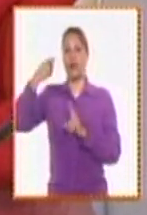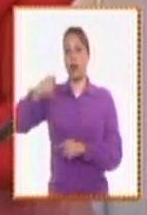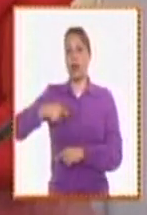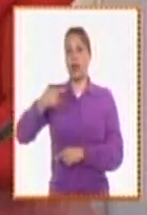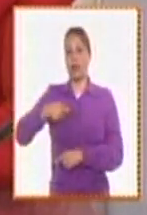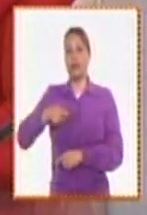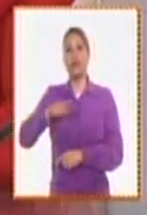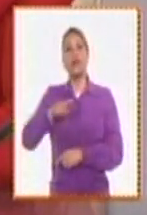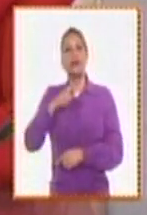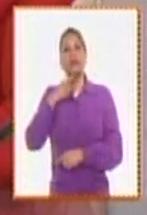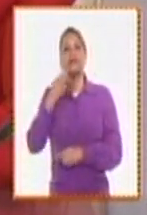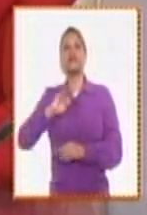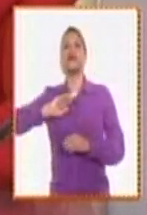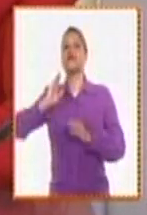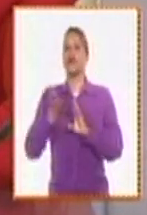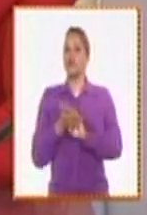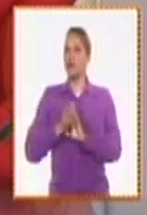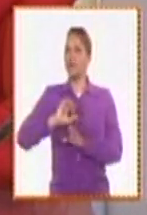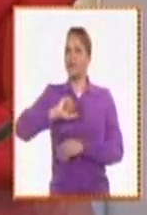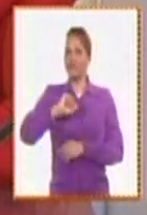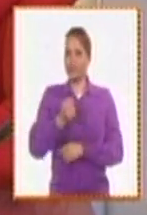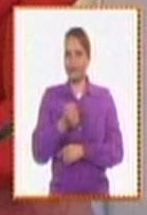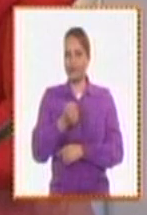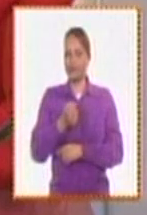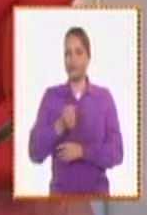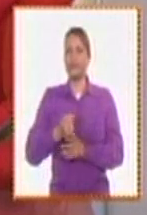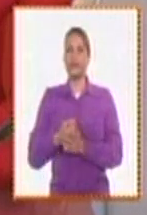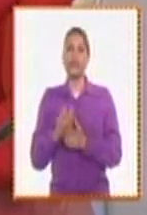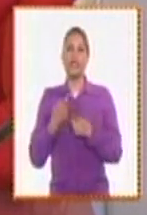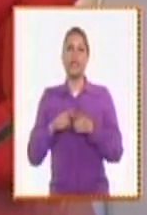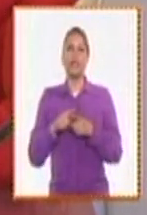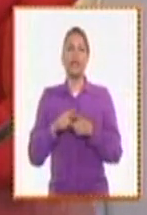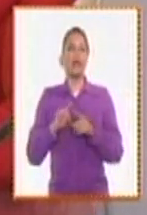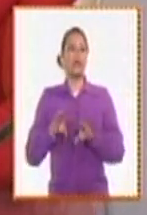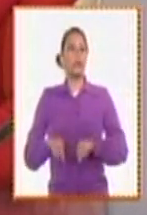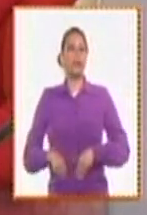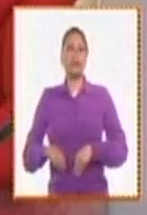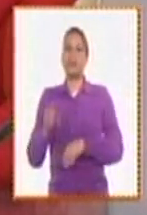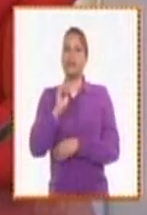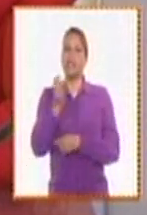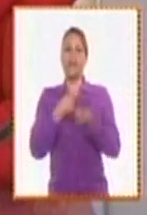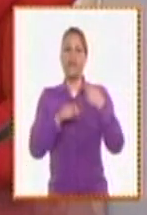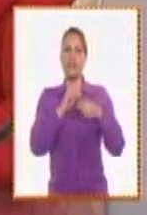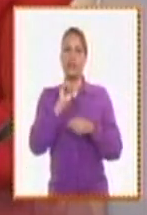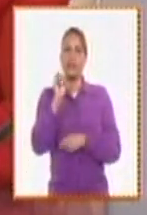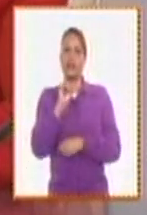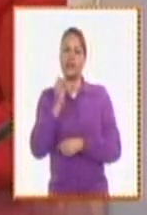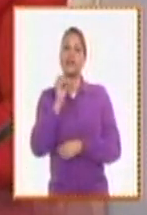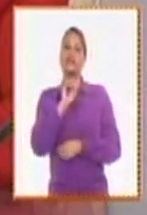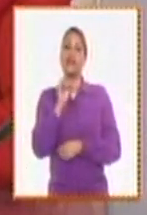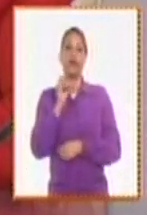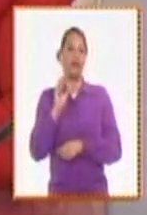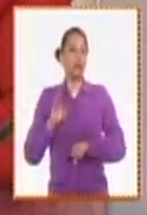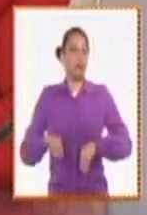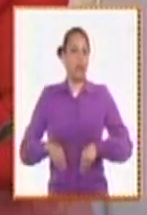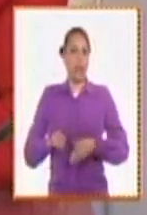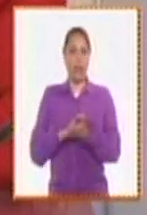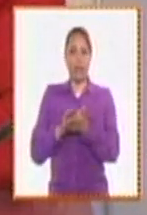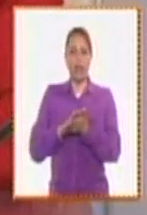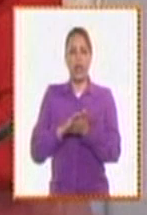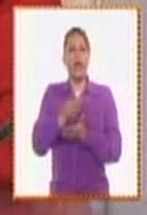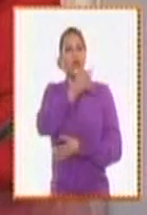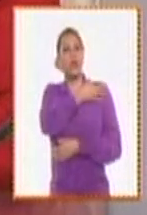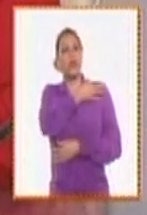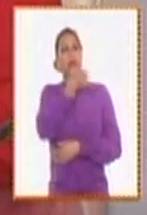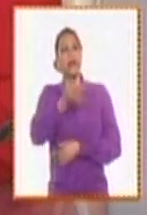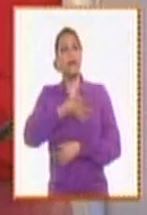casos sanciones severas, existiendo tolerancia cero al tráfico ilegal de droga. El coronel hablaba de la política penal